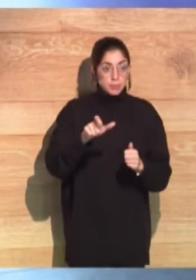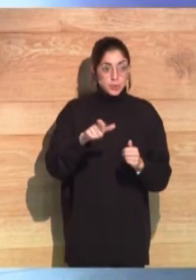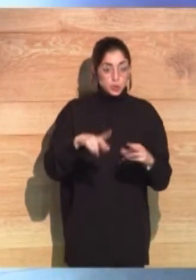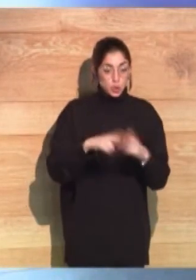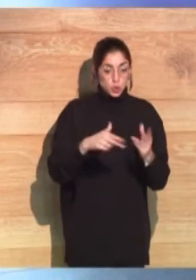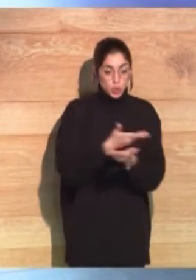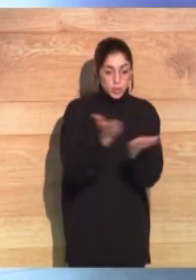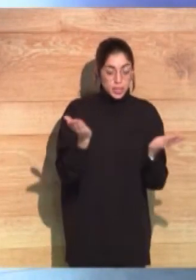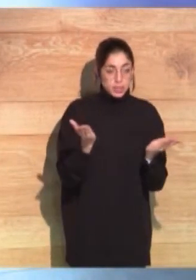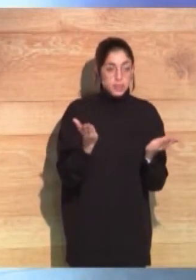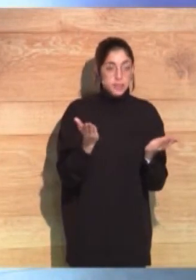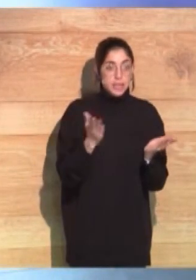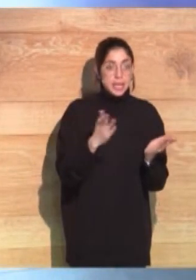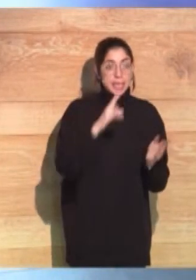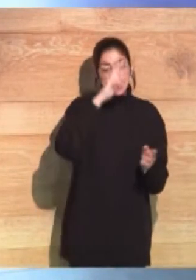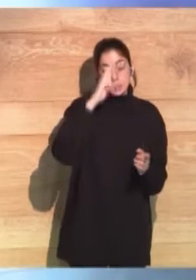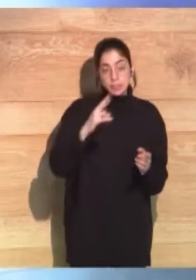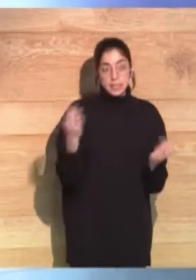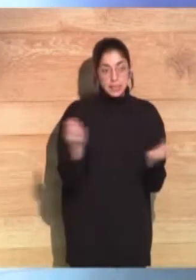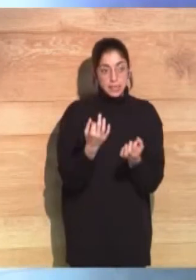su voluntad. Creo que